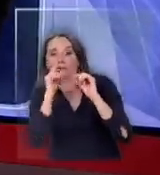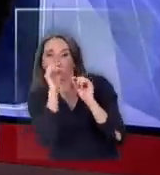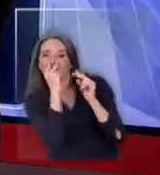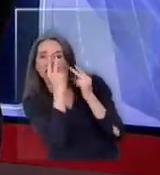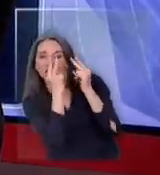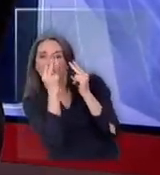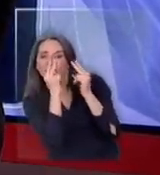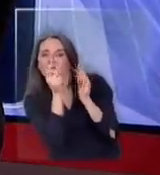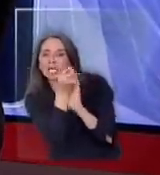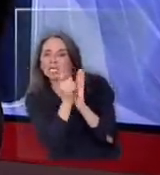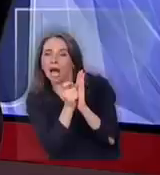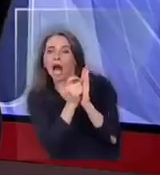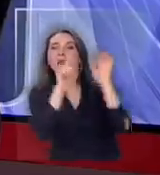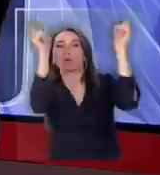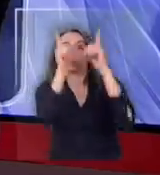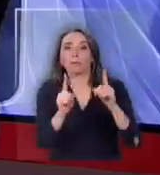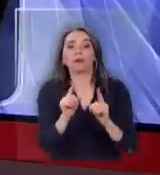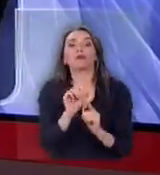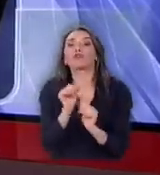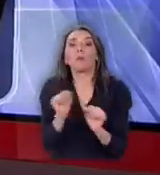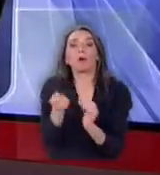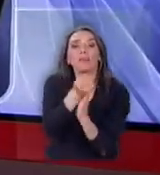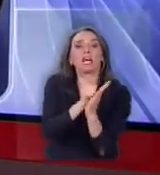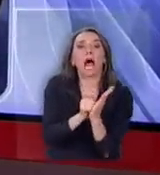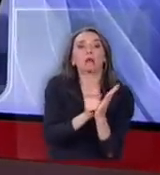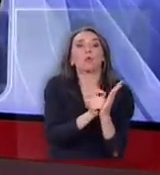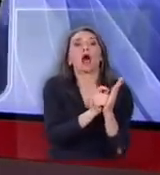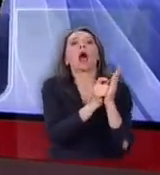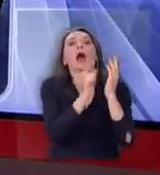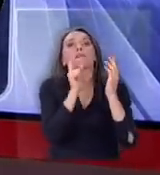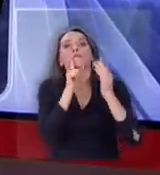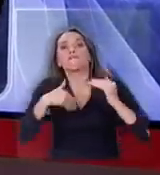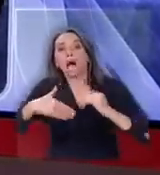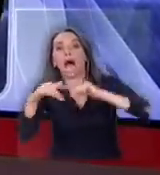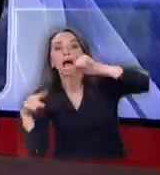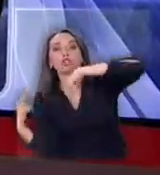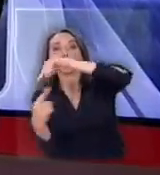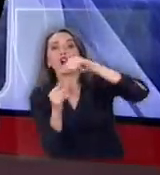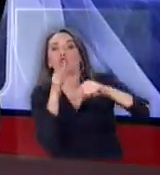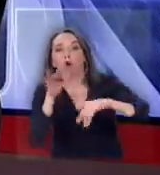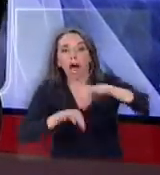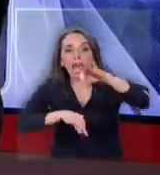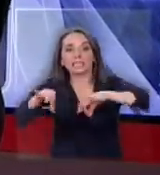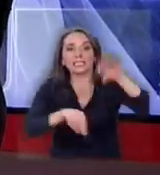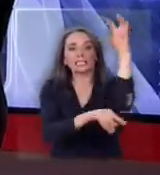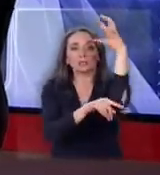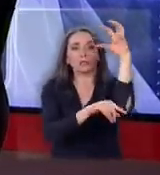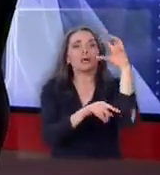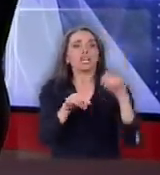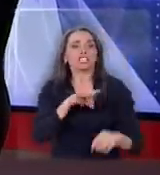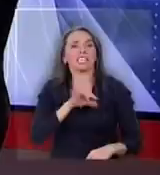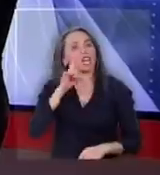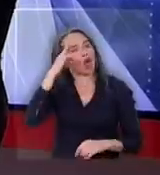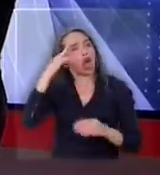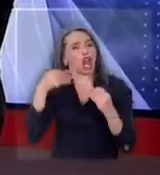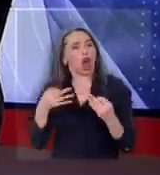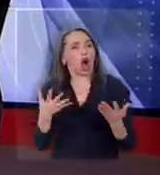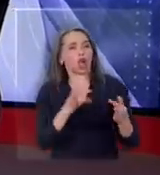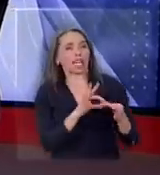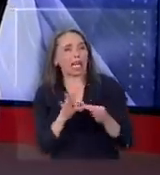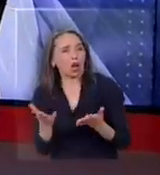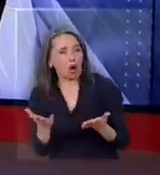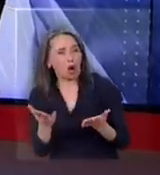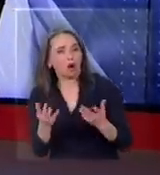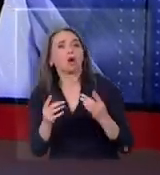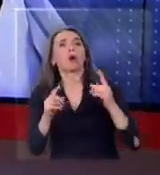eléctricas, no podemos pronosticar tornados, va más allá de la instrumentación que tenemos. Entre comillas, no es lógico tener tornados en Chile, sin embargo, se han